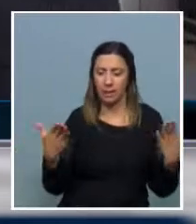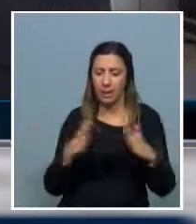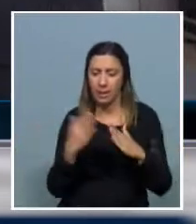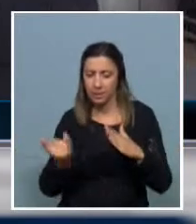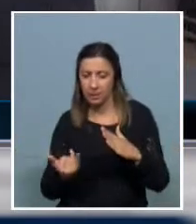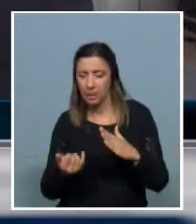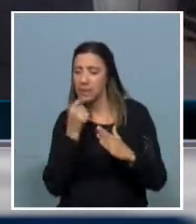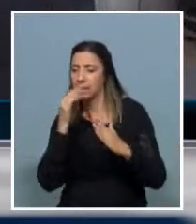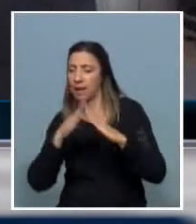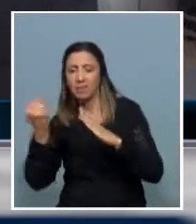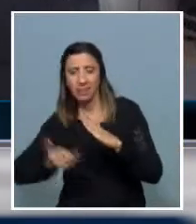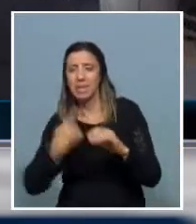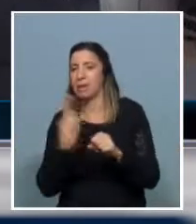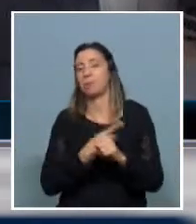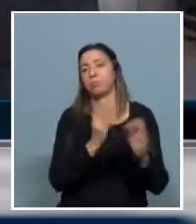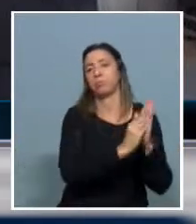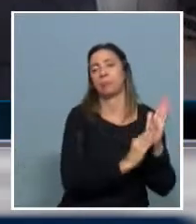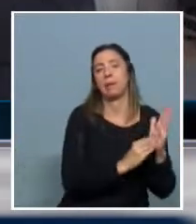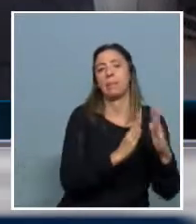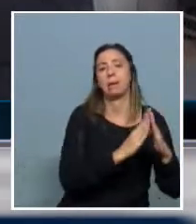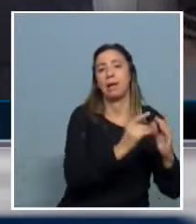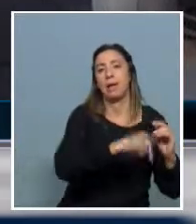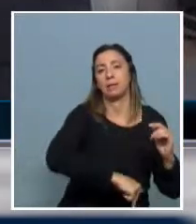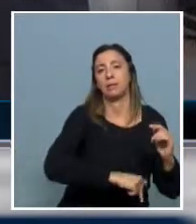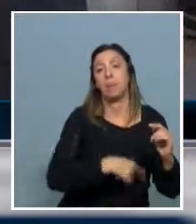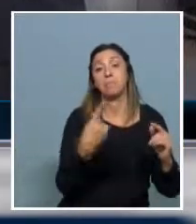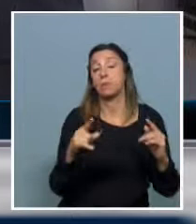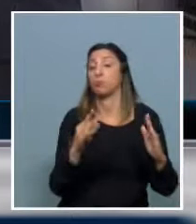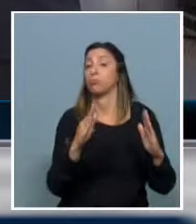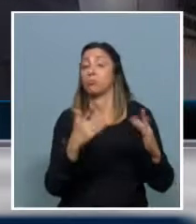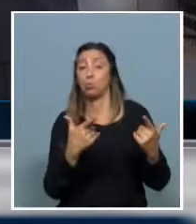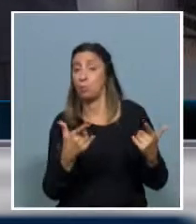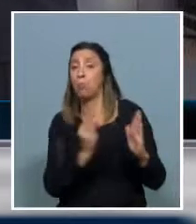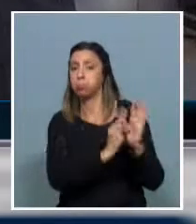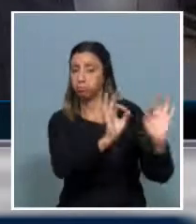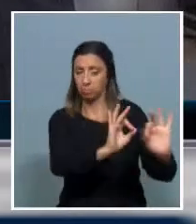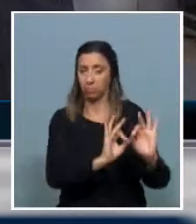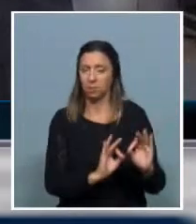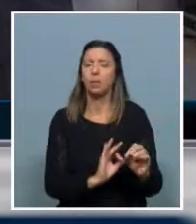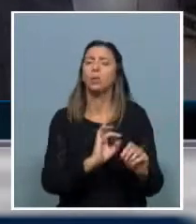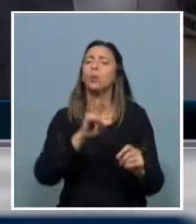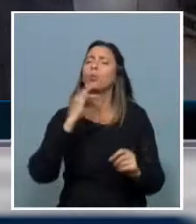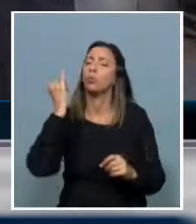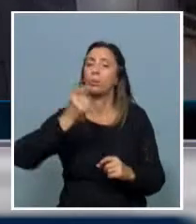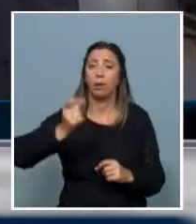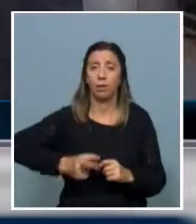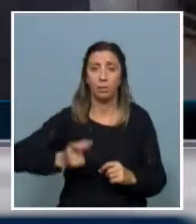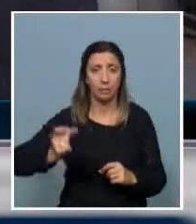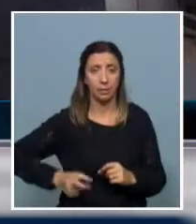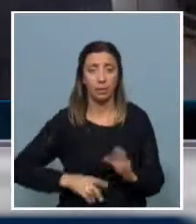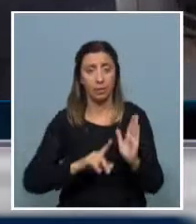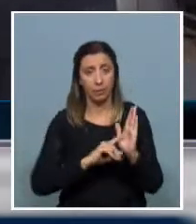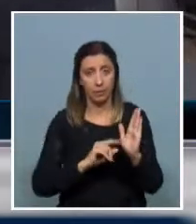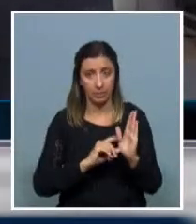se veían si no tiene vivienda y en ese caso decía tal persona no y se desestima. ¿En qué momento se le avisaba a ese preadjudicatario?